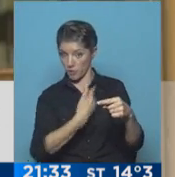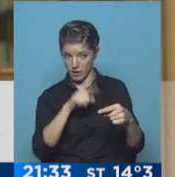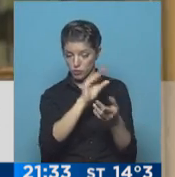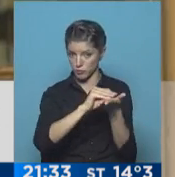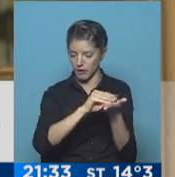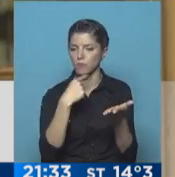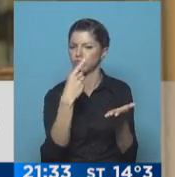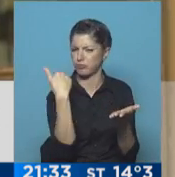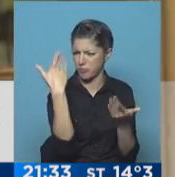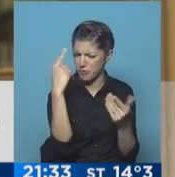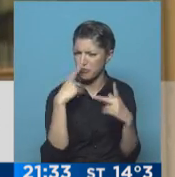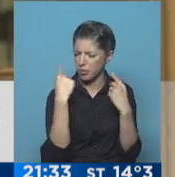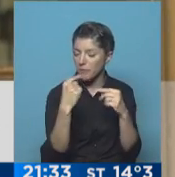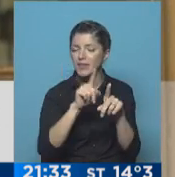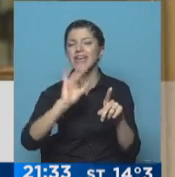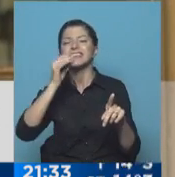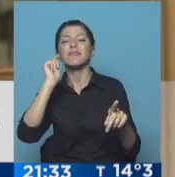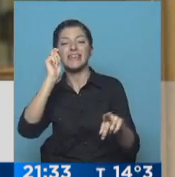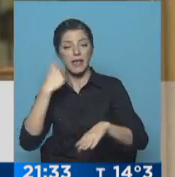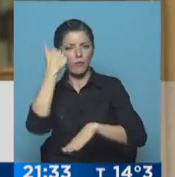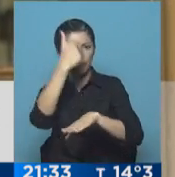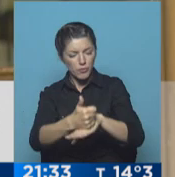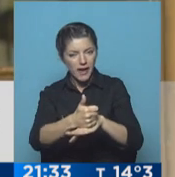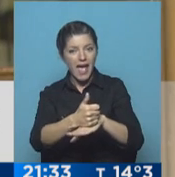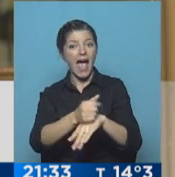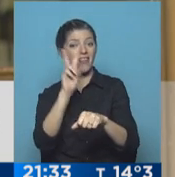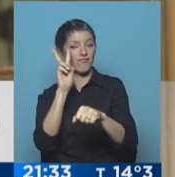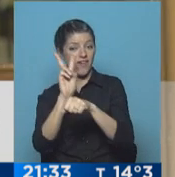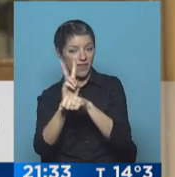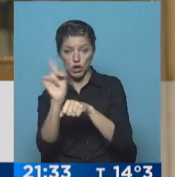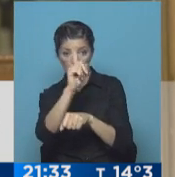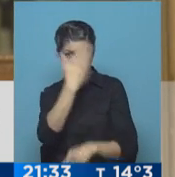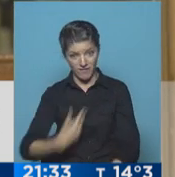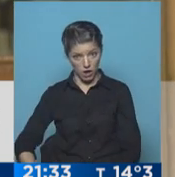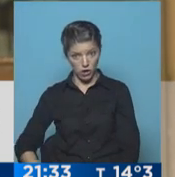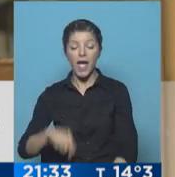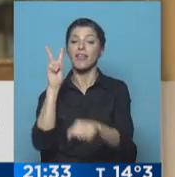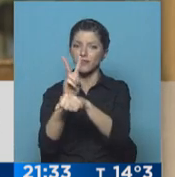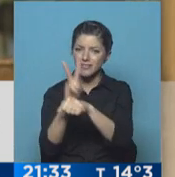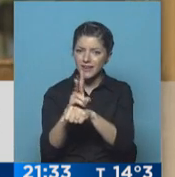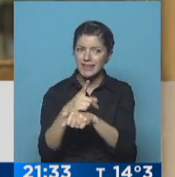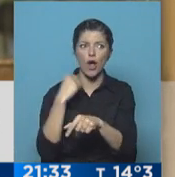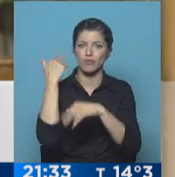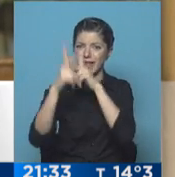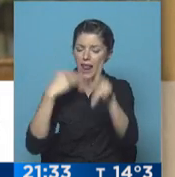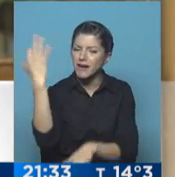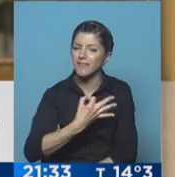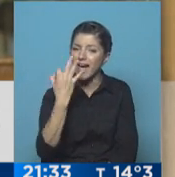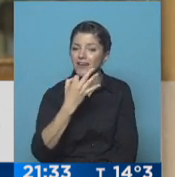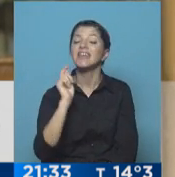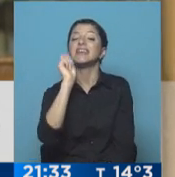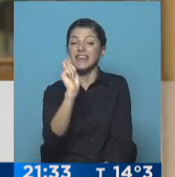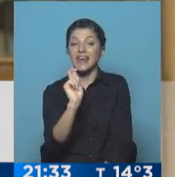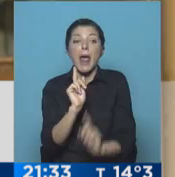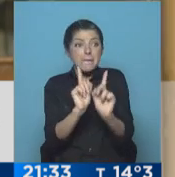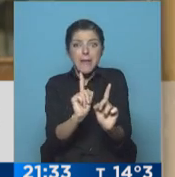¿Saben quién salió a defender no al gobierno, sino a decir la verdad? El